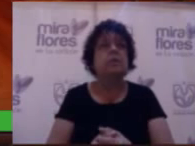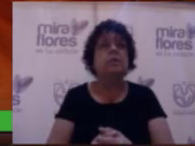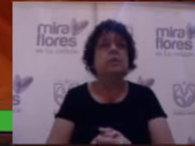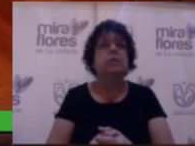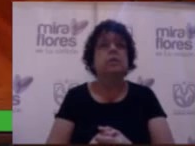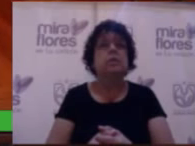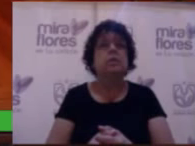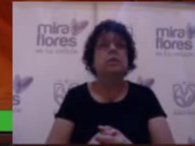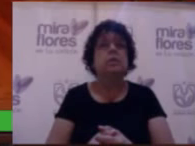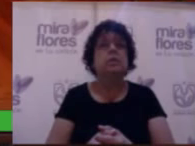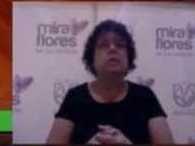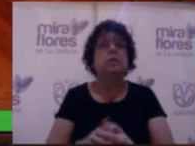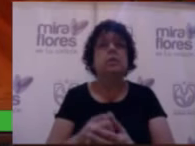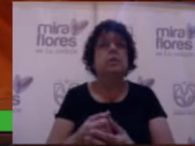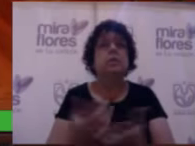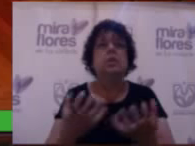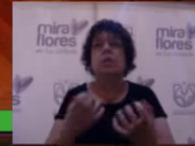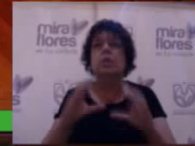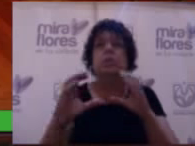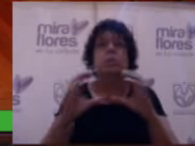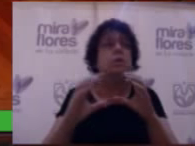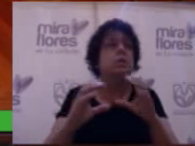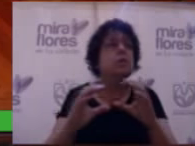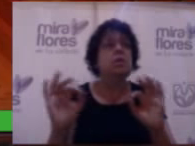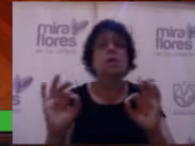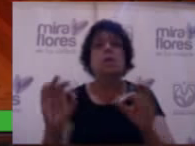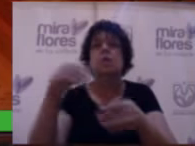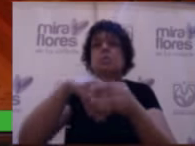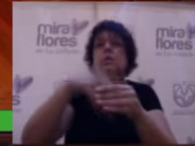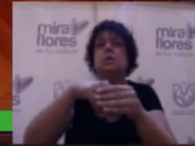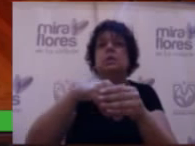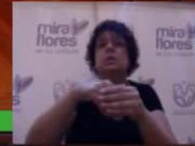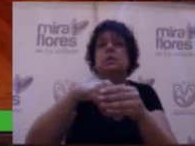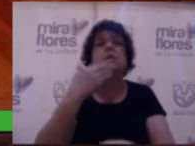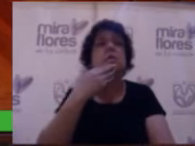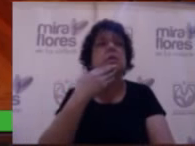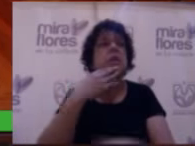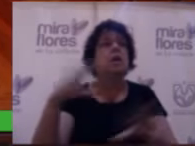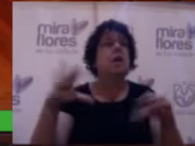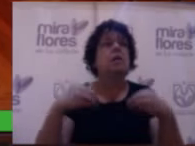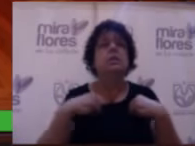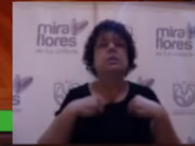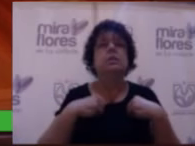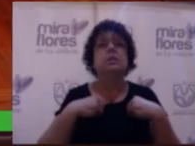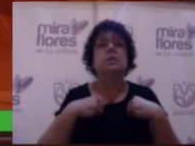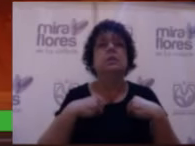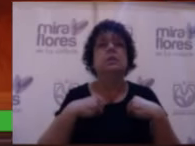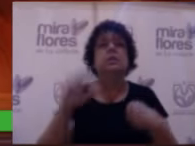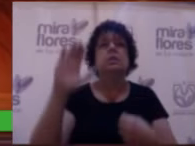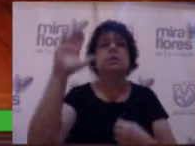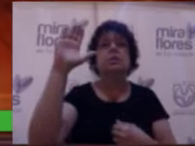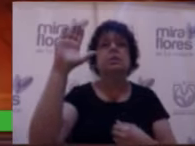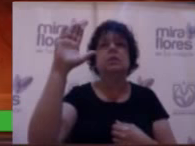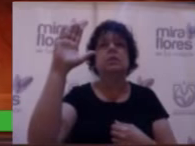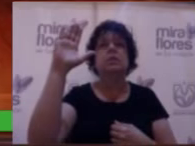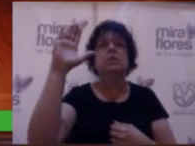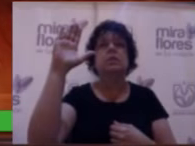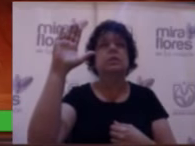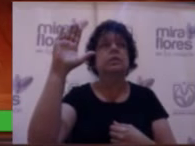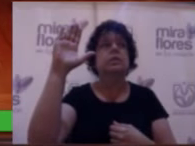Ofrezco el uso de la palabra. Si no hay debate, procederemos al voto. Aquellos miembros del Consejo que estén a favor de aprobar este acuerdo, síganse a expresarlo en señal de